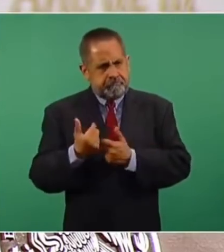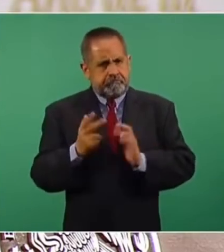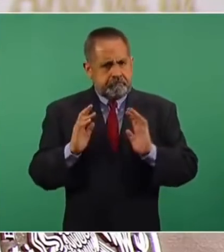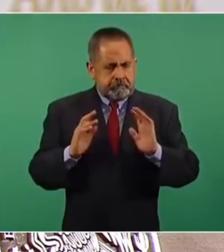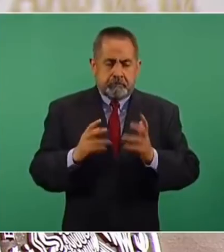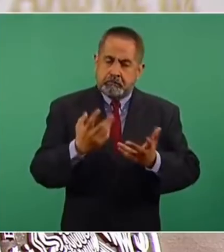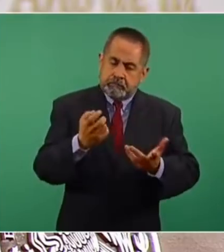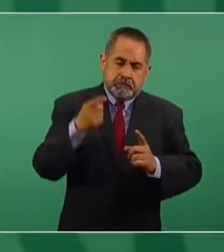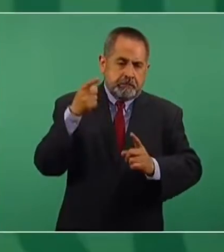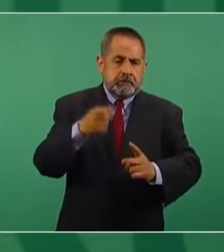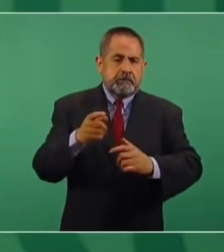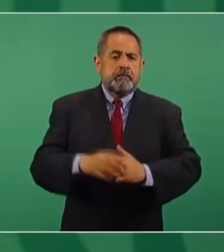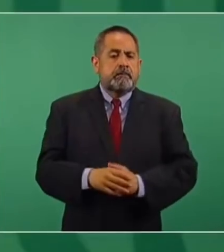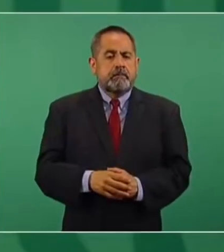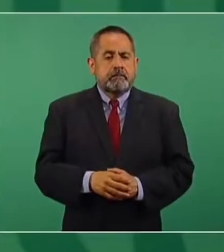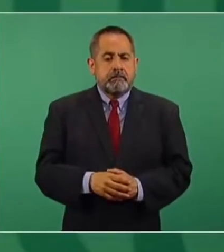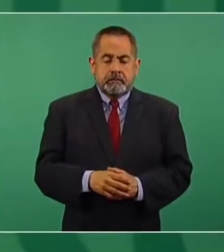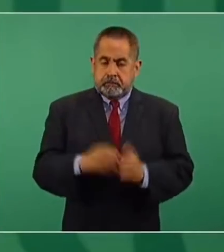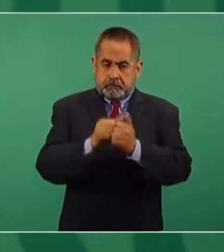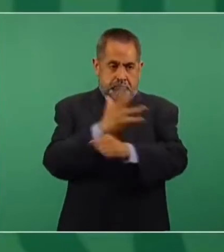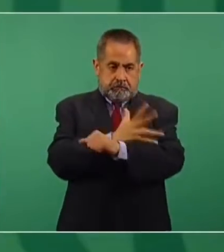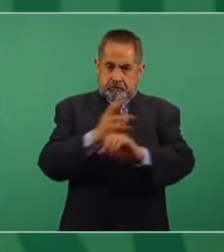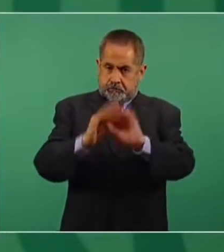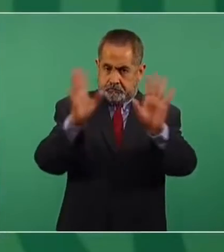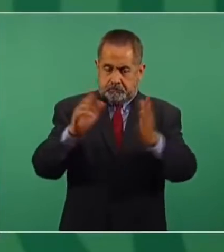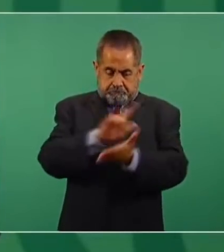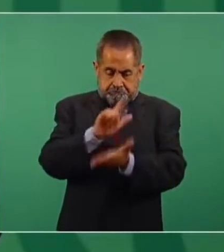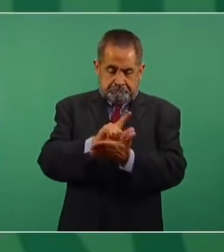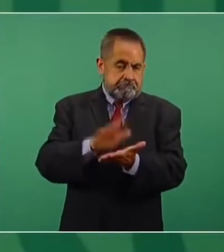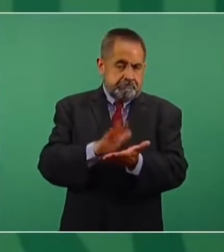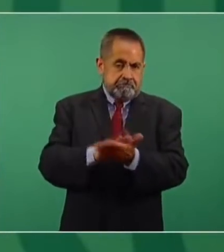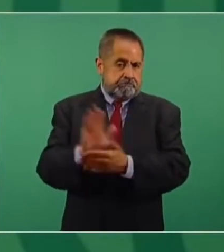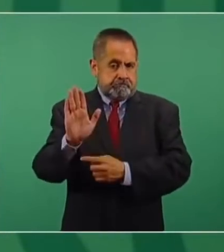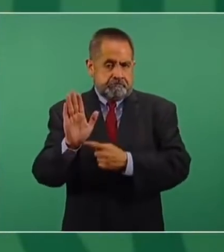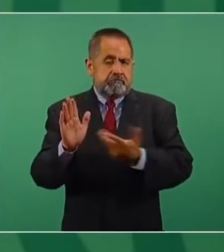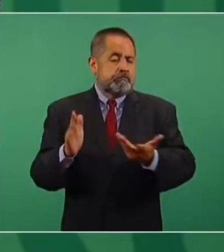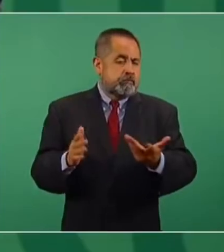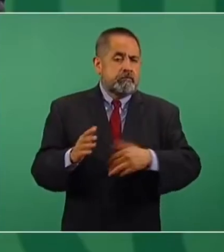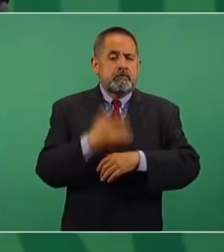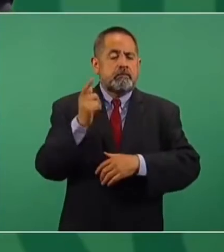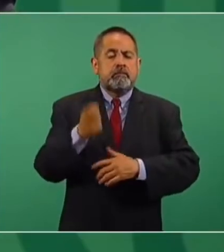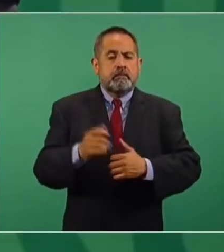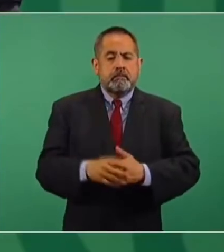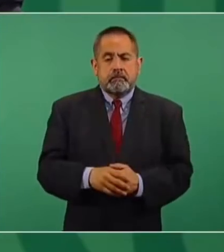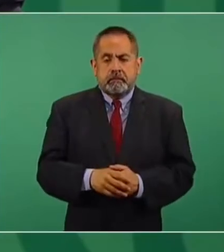claro, con transparencia y legalidad, porque esto